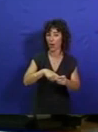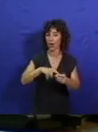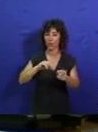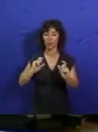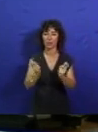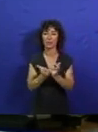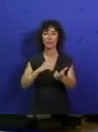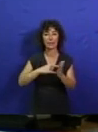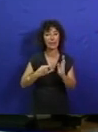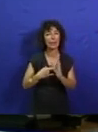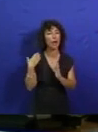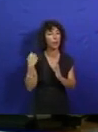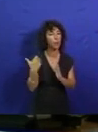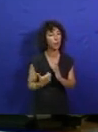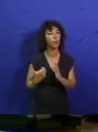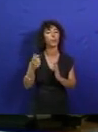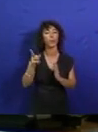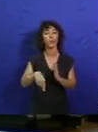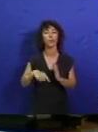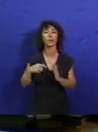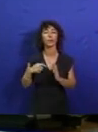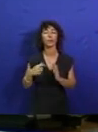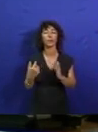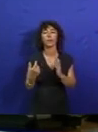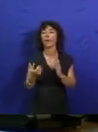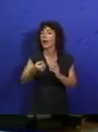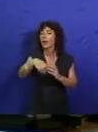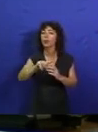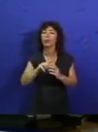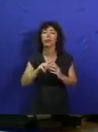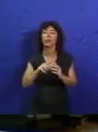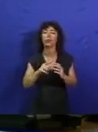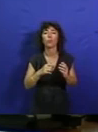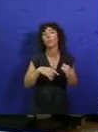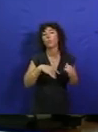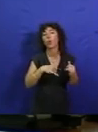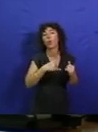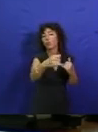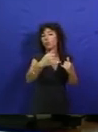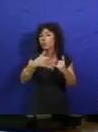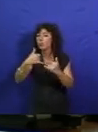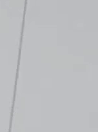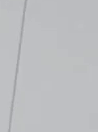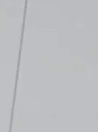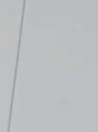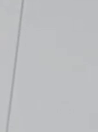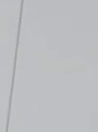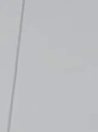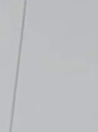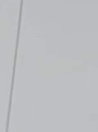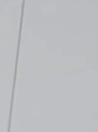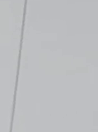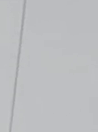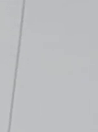presupuestos y la han tenido hasta hace poco. Se manejaban distintos trazados y sí que hice hincapié en que fuese hasta la última casa de Maciot, porque